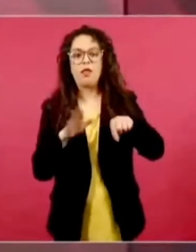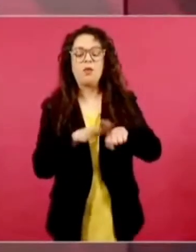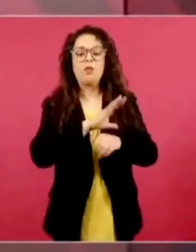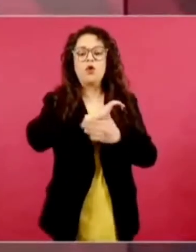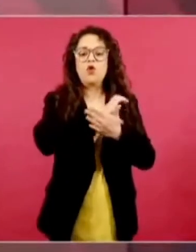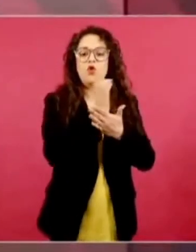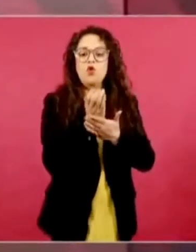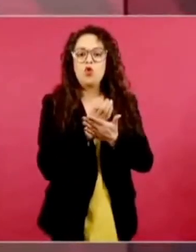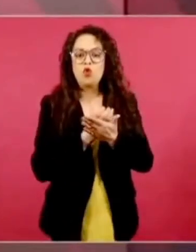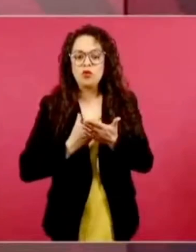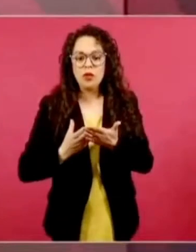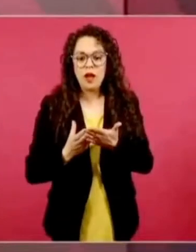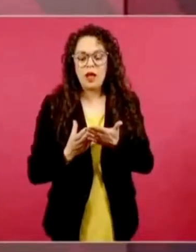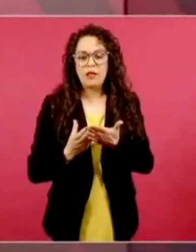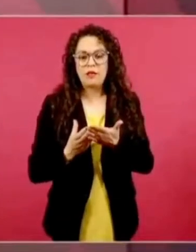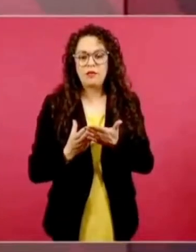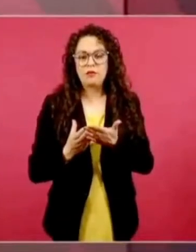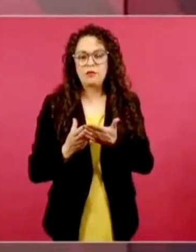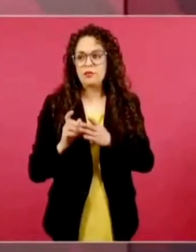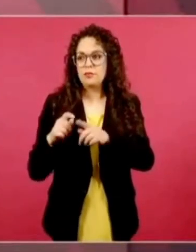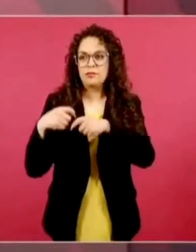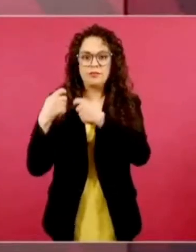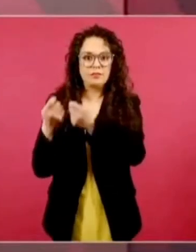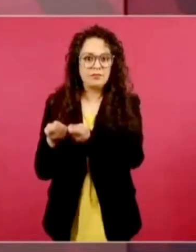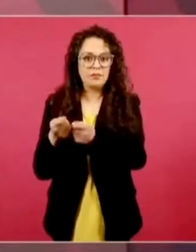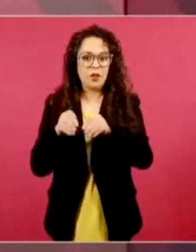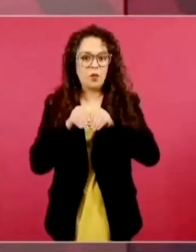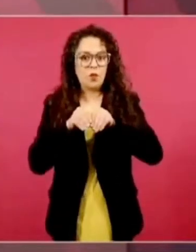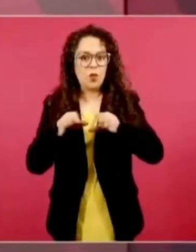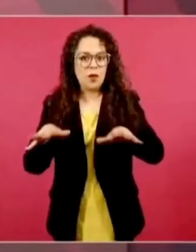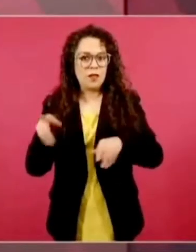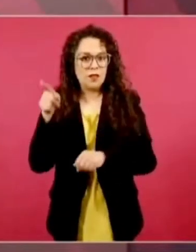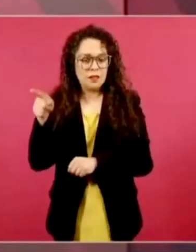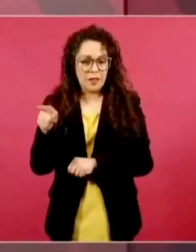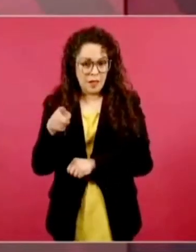los contratos de publicidad, que no es lo más importante,